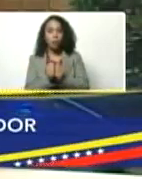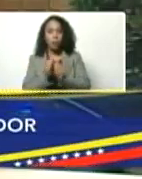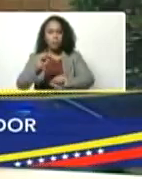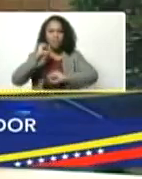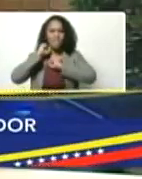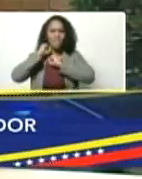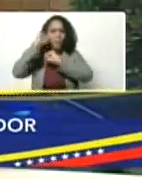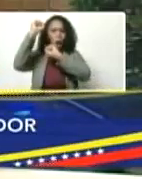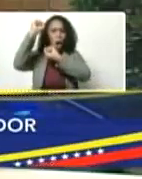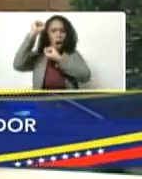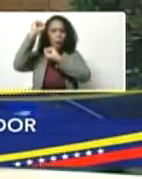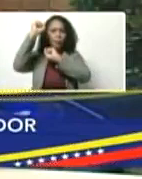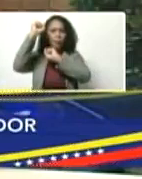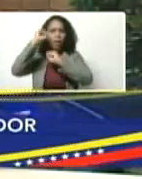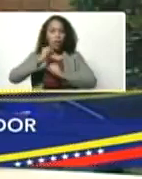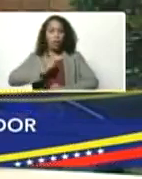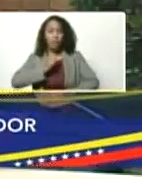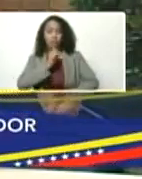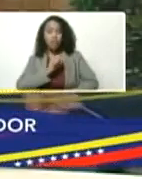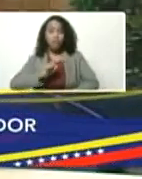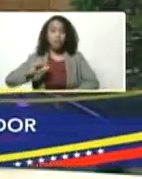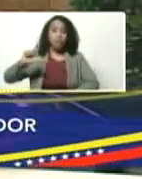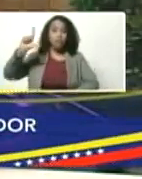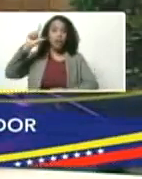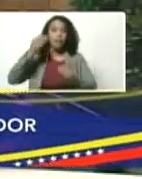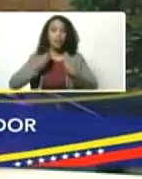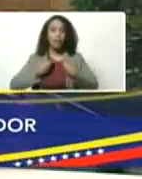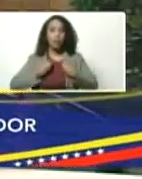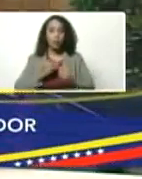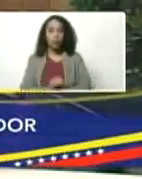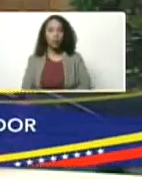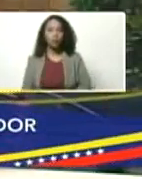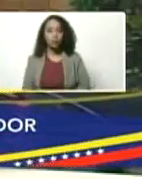vencimiento de la hiperinflación y la inflación que vivimos,